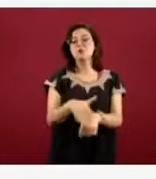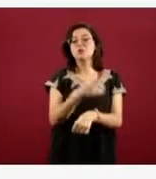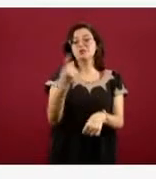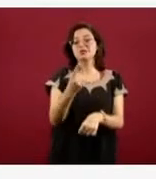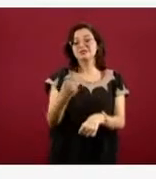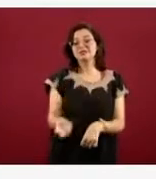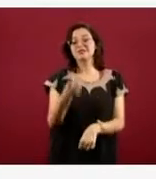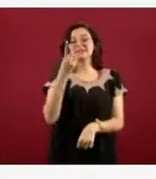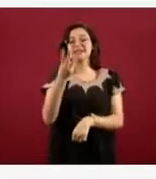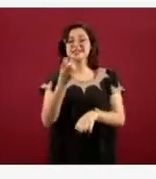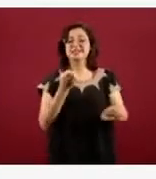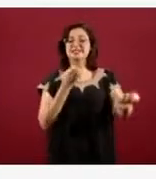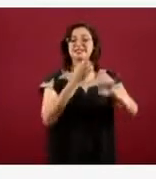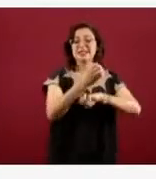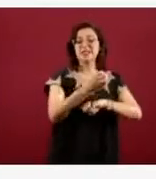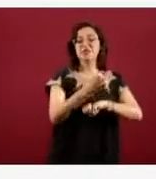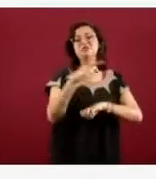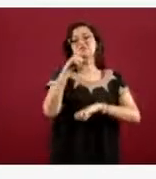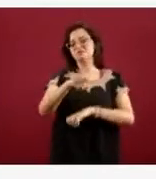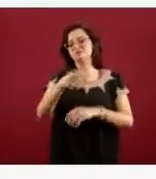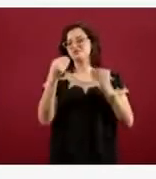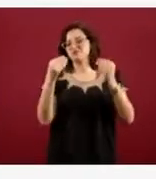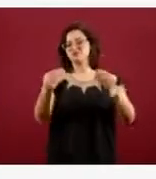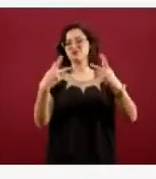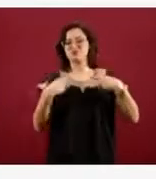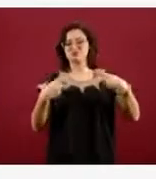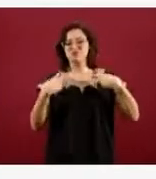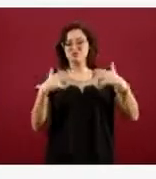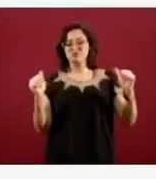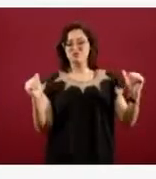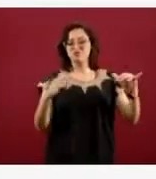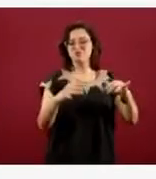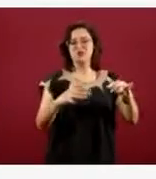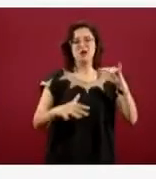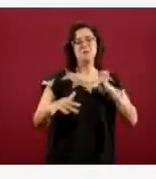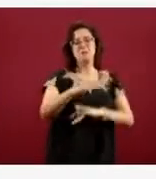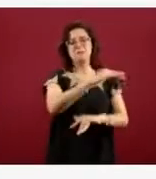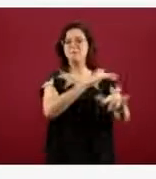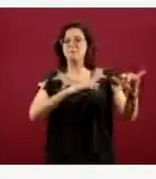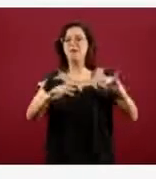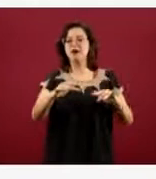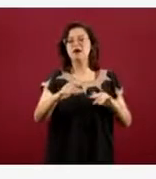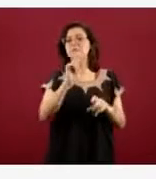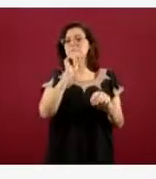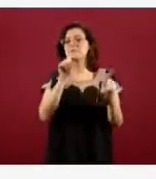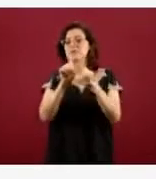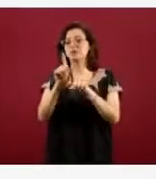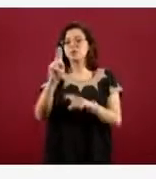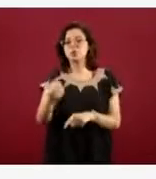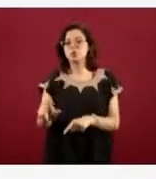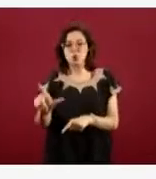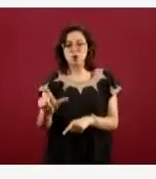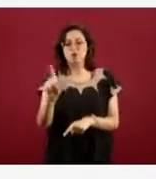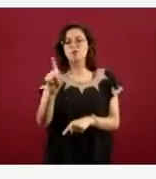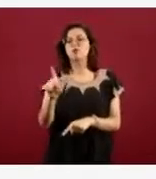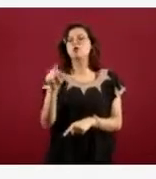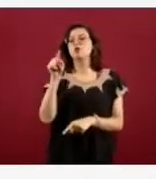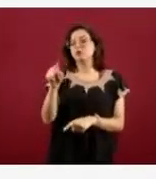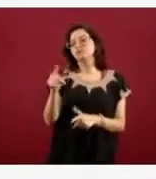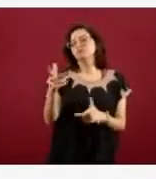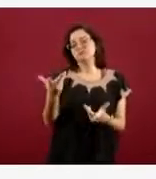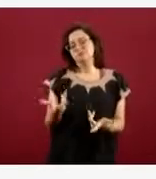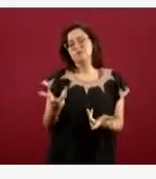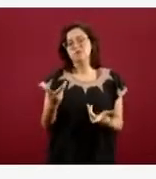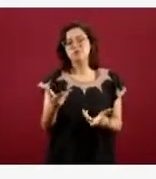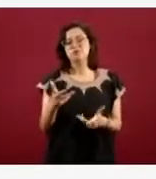3 estados que en su momento concentran, junto con Nuevo León, la mayor carga poblacional que tenemos en México.